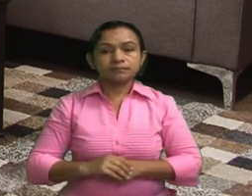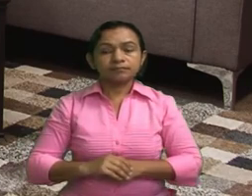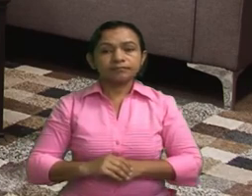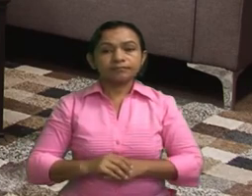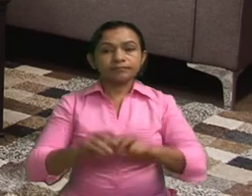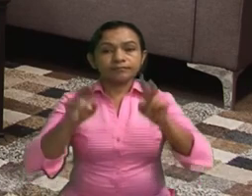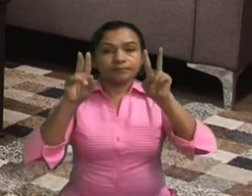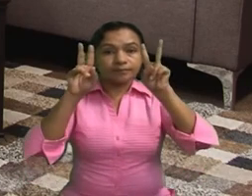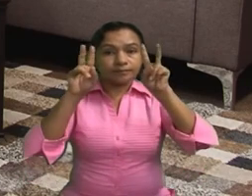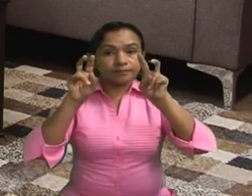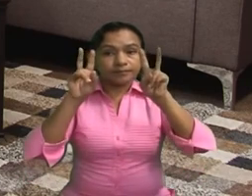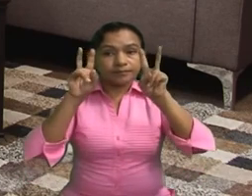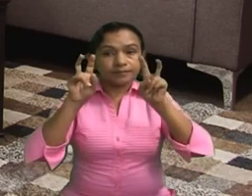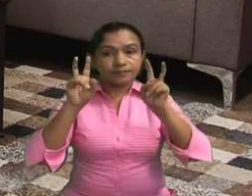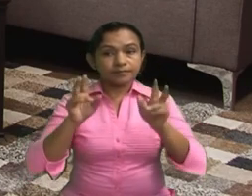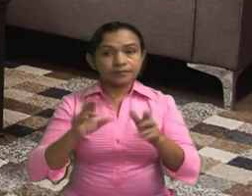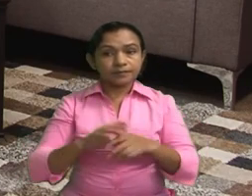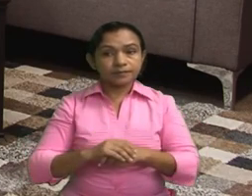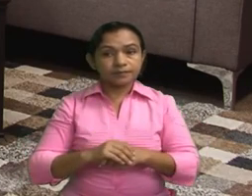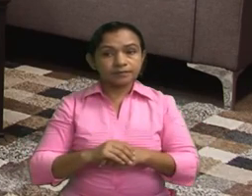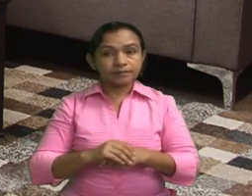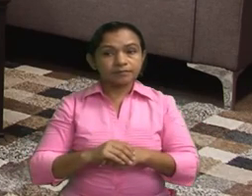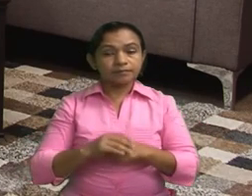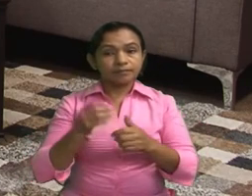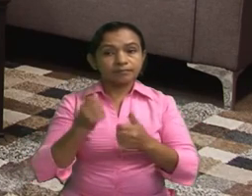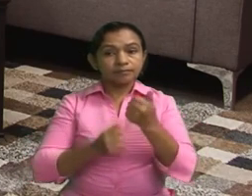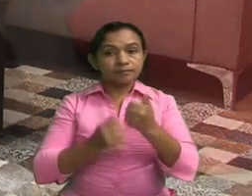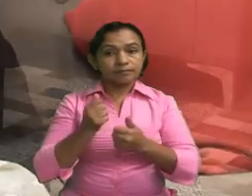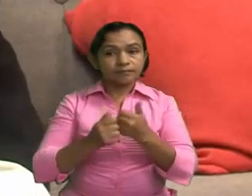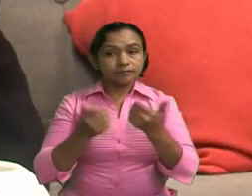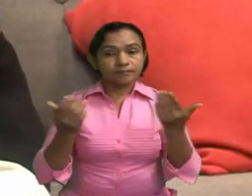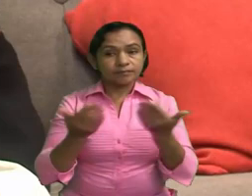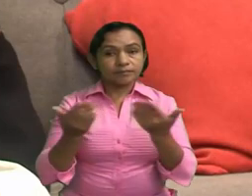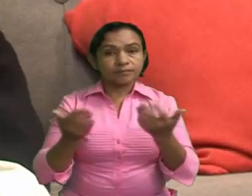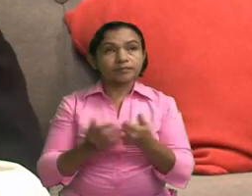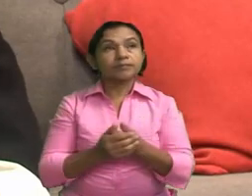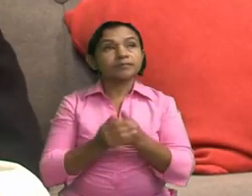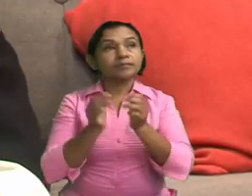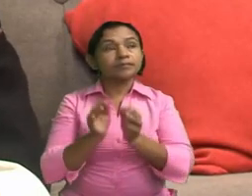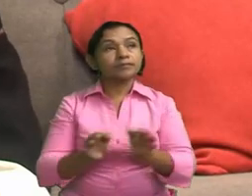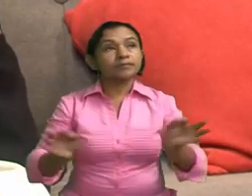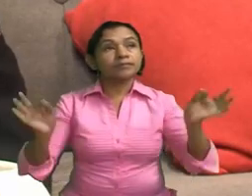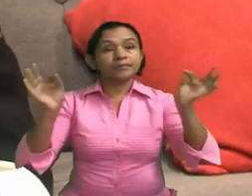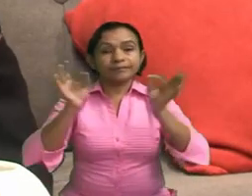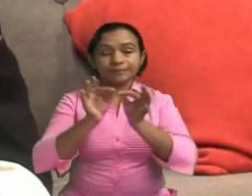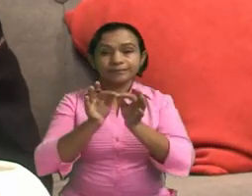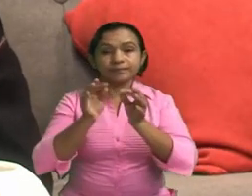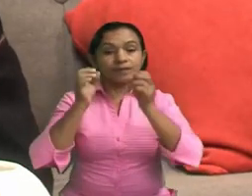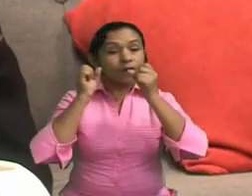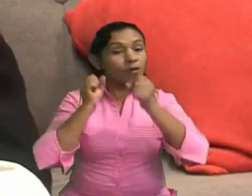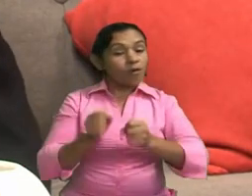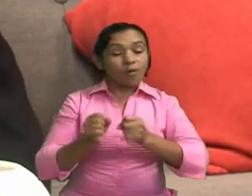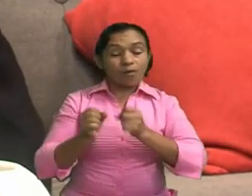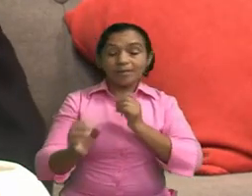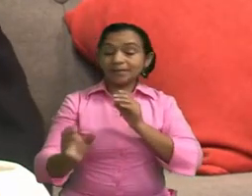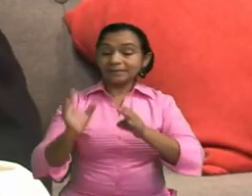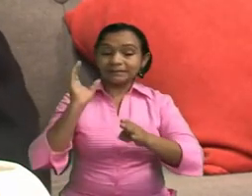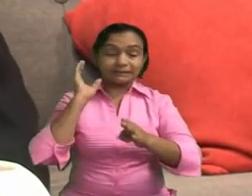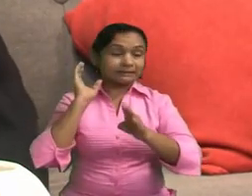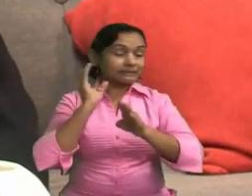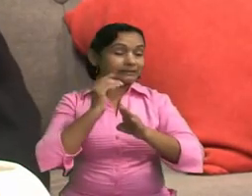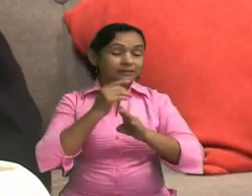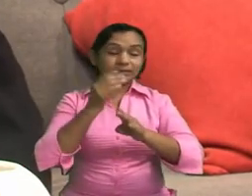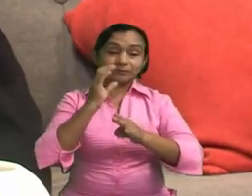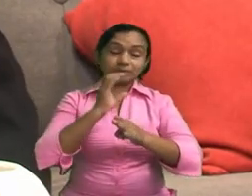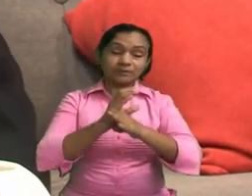El tema de las amenazas, bueno, la principal somos nosotros, ¿verdad? El ser humano. Así es. ¿Verdad? A